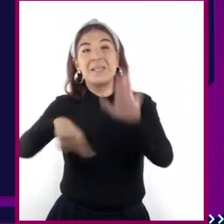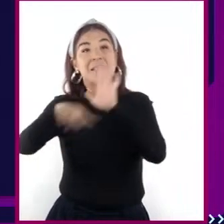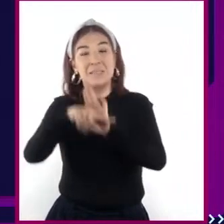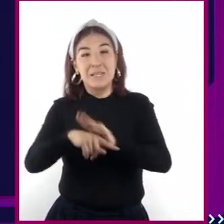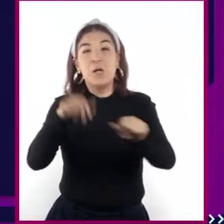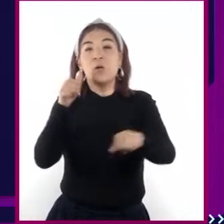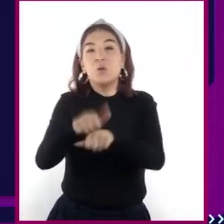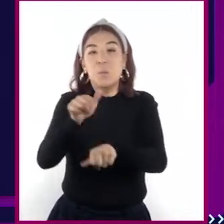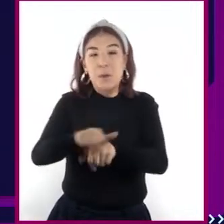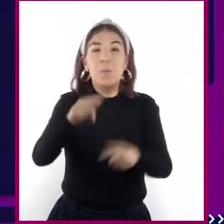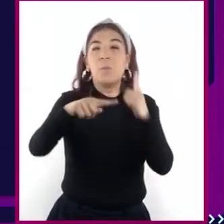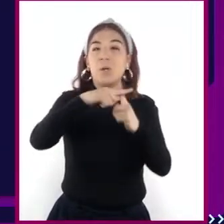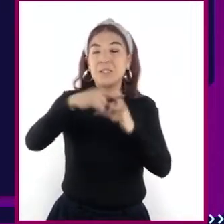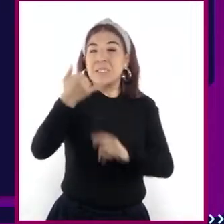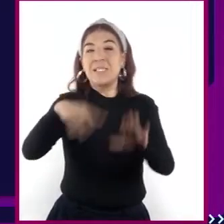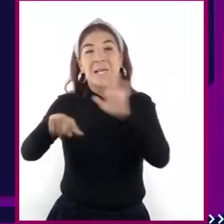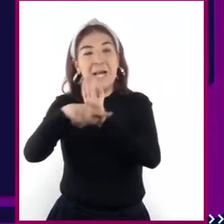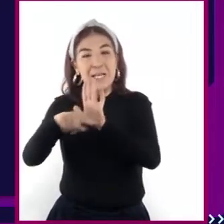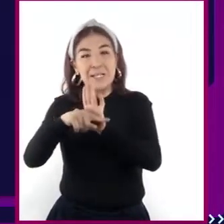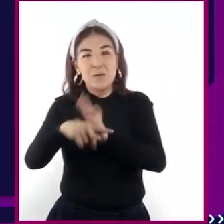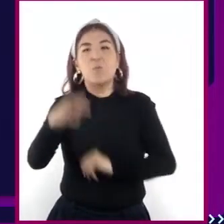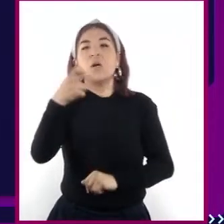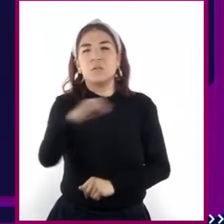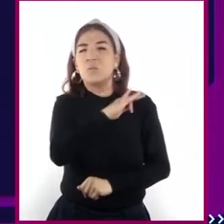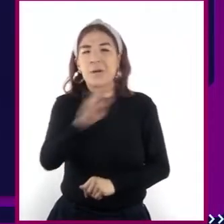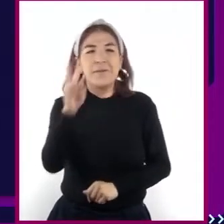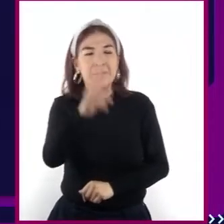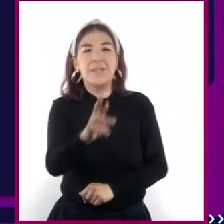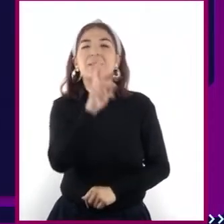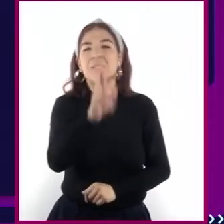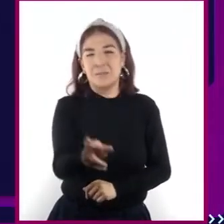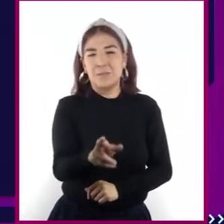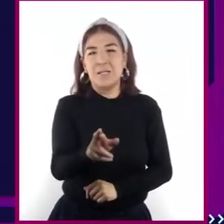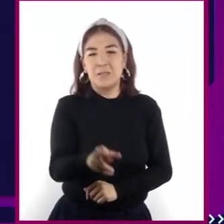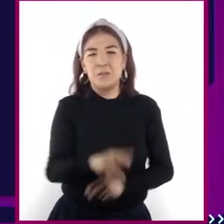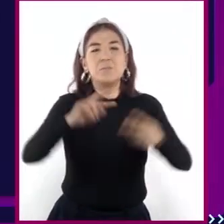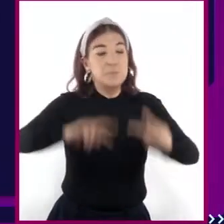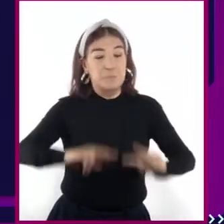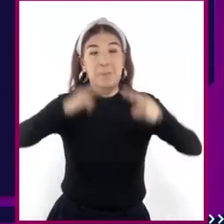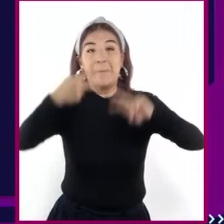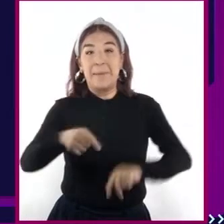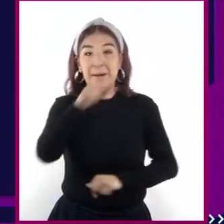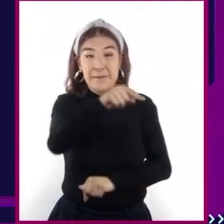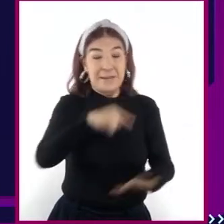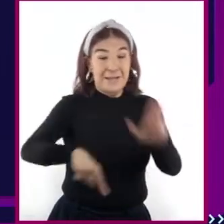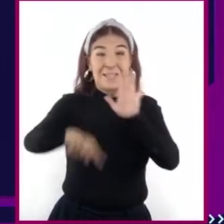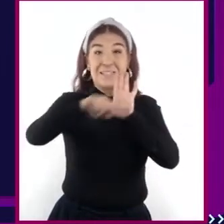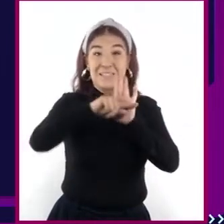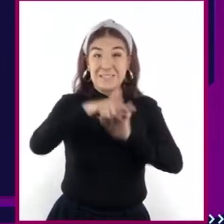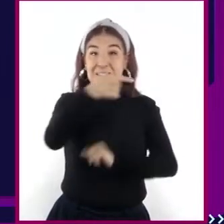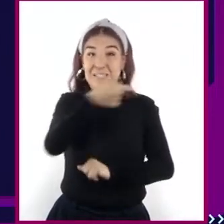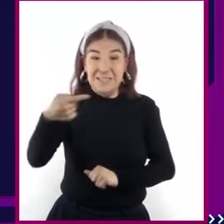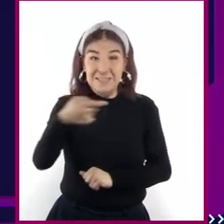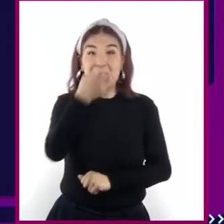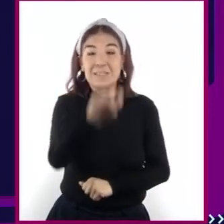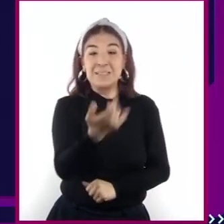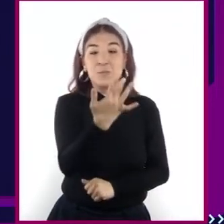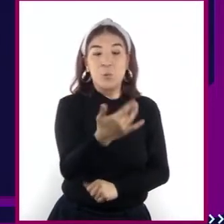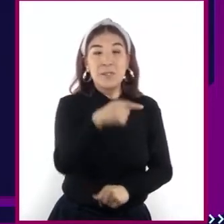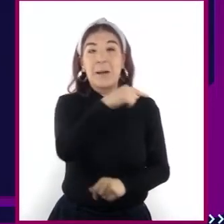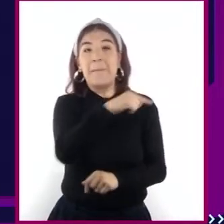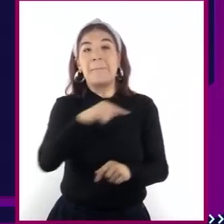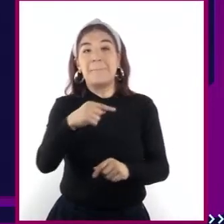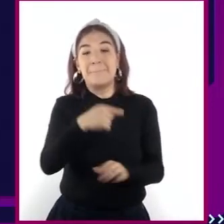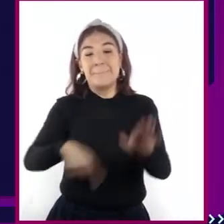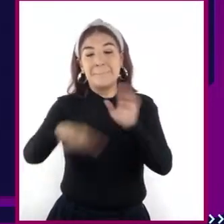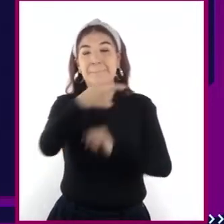números positivos y negativos, podemos comprobar el resultado. Convertimos la resta de 50 menos 100 en una suma